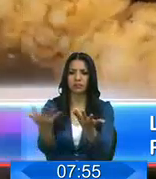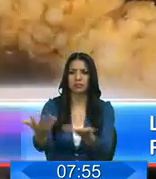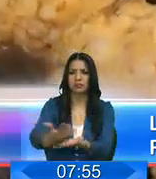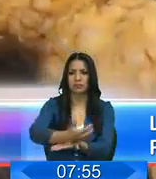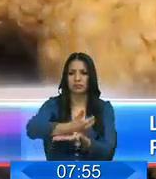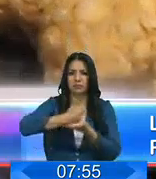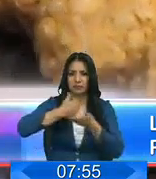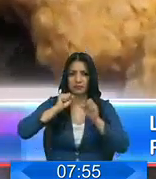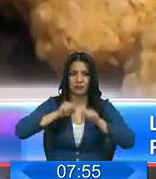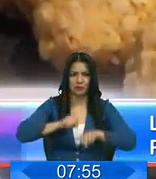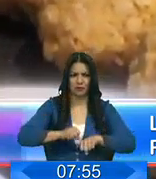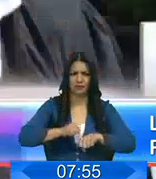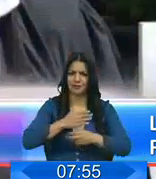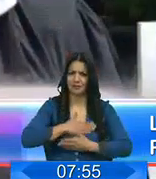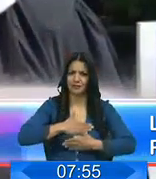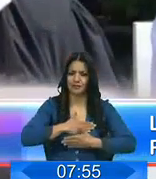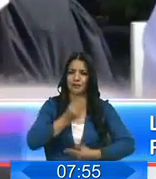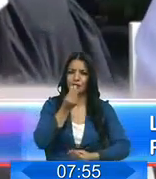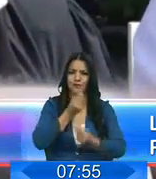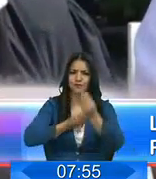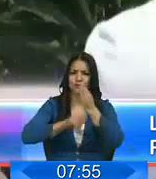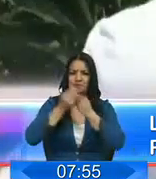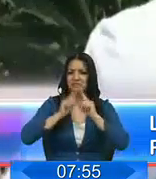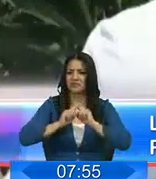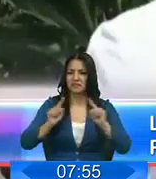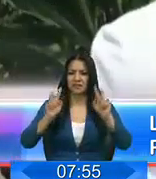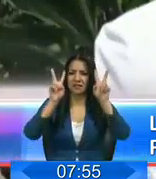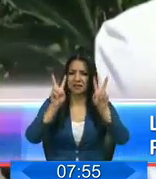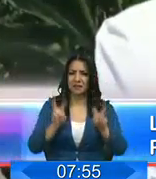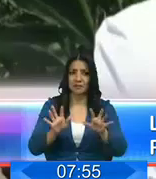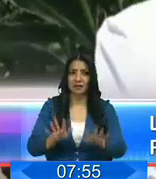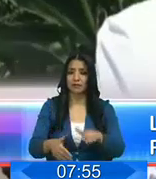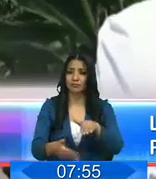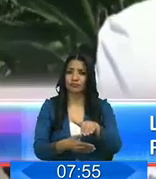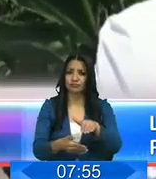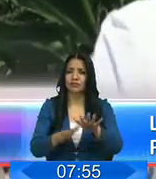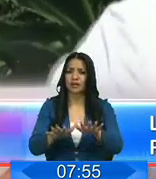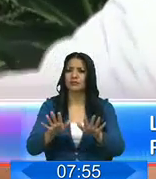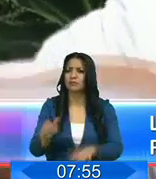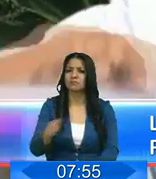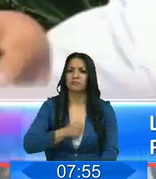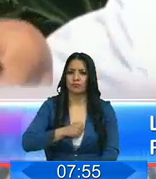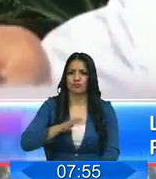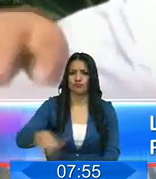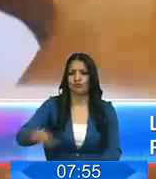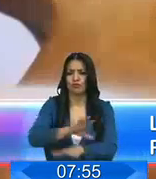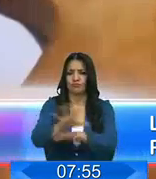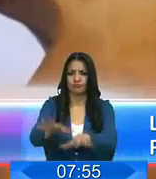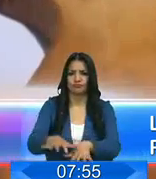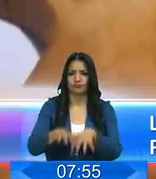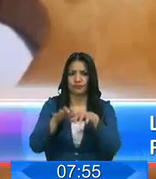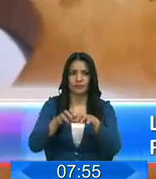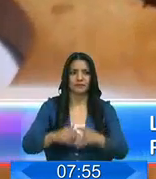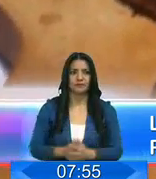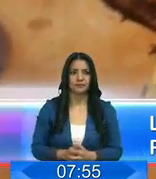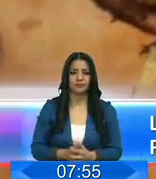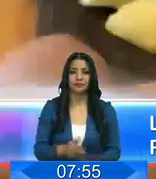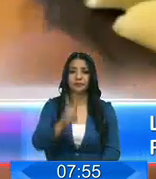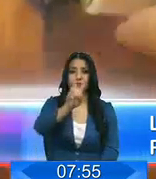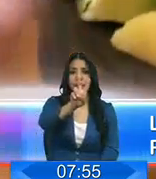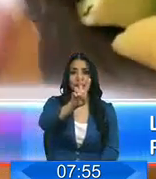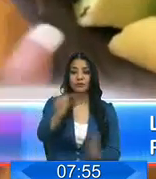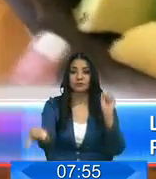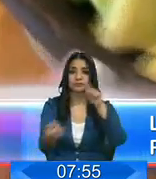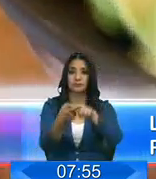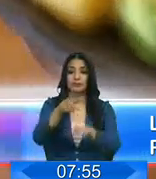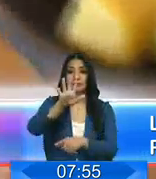nuestra gastronomía, es muy variada. Todo lo que se cocina aquí es producto de la zona, producto de los agricultores. Del 2 al 5 de